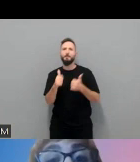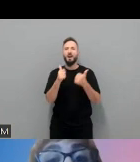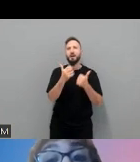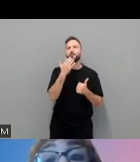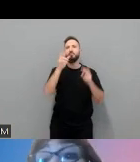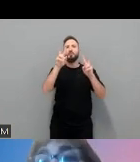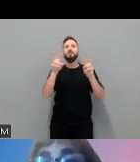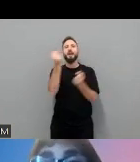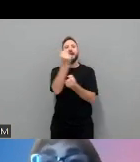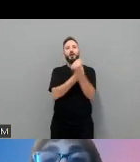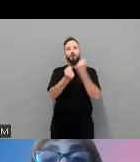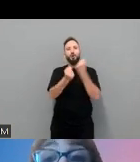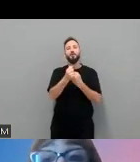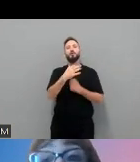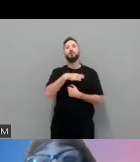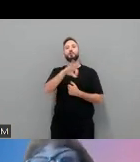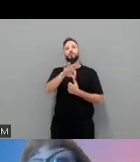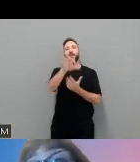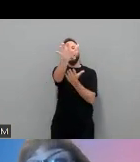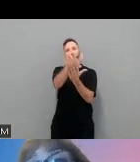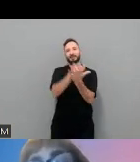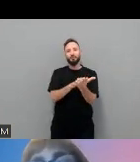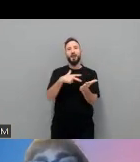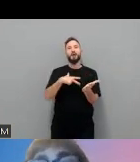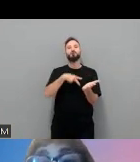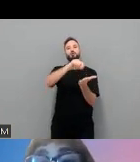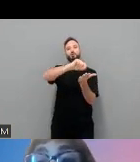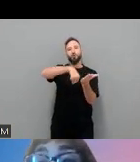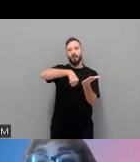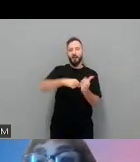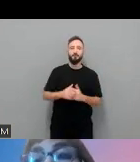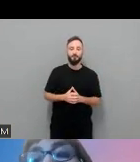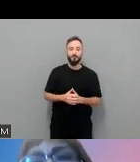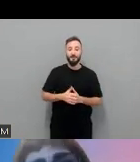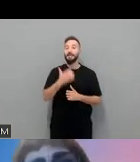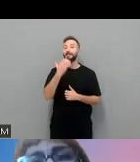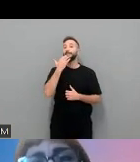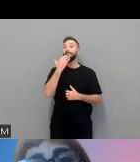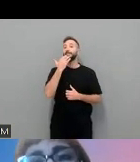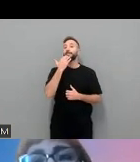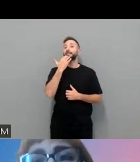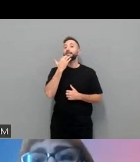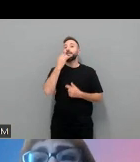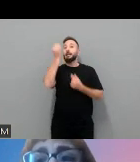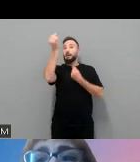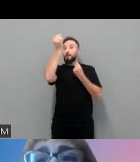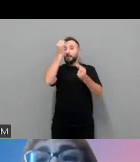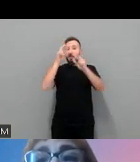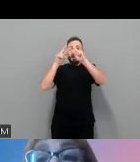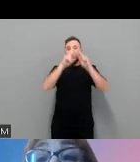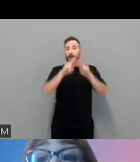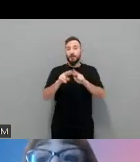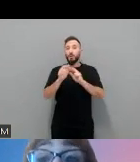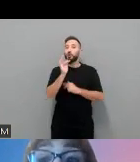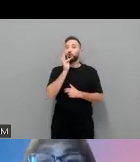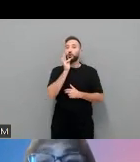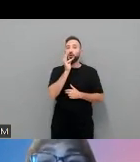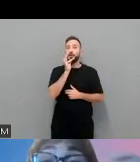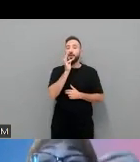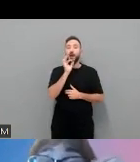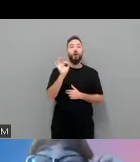tema económico, pues la escritura notarial. Y si aún no se ha revisado la medida porque todavía estamos con las revisiones